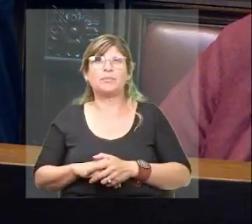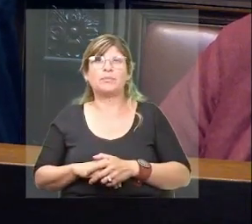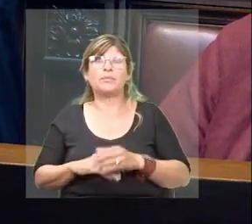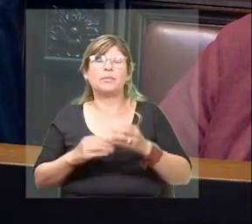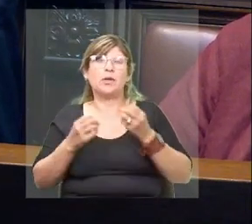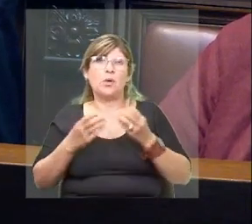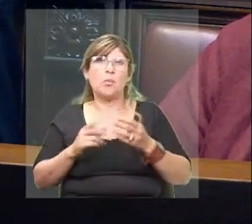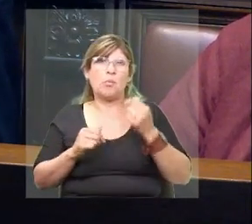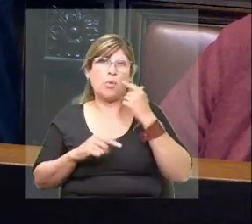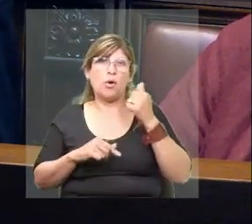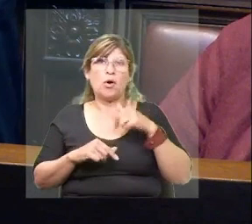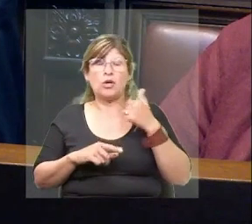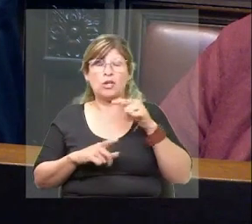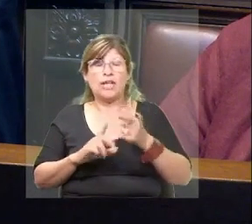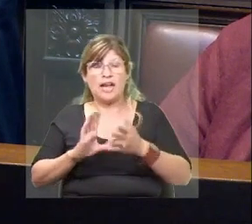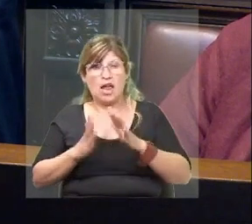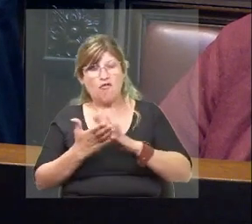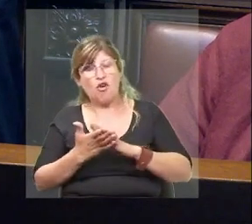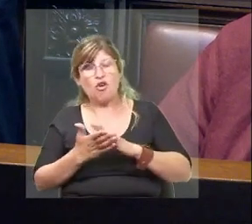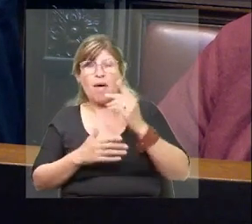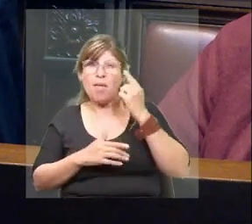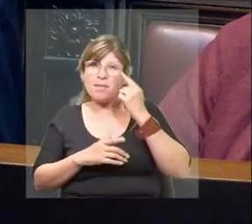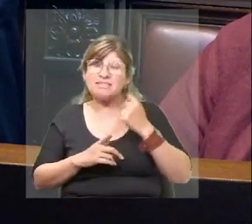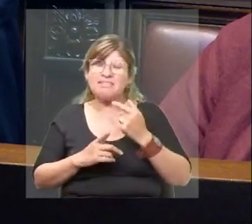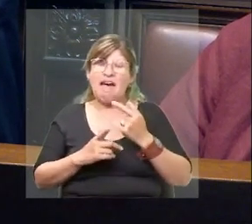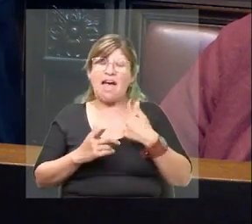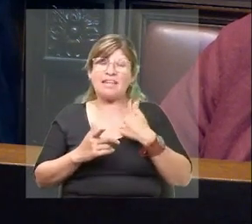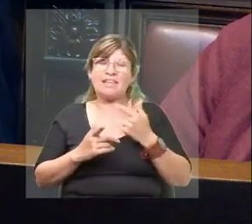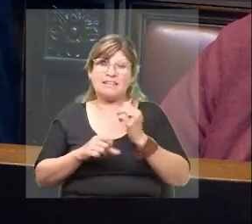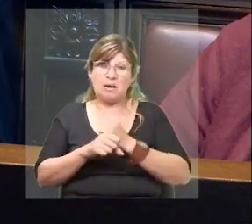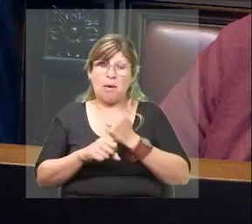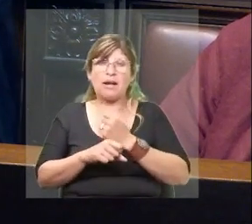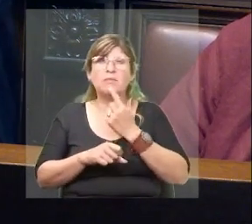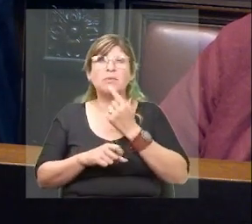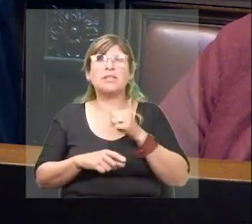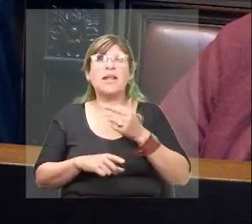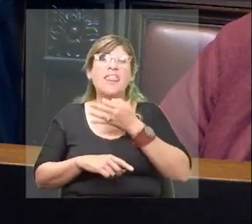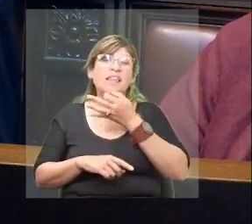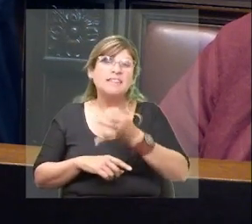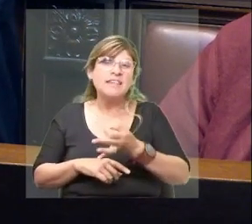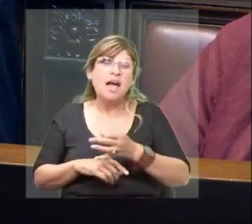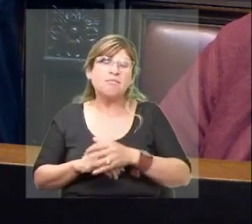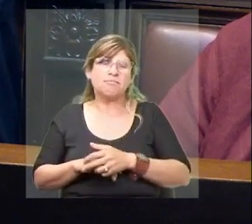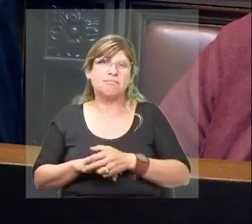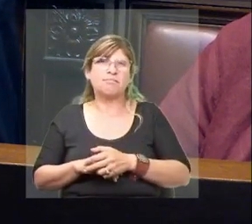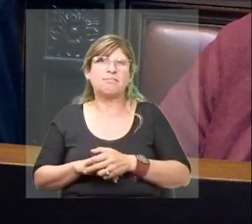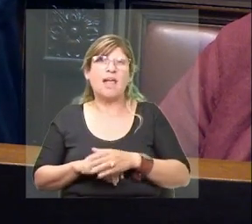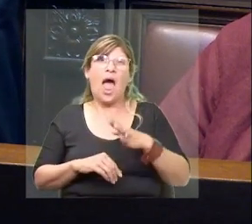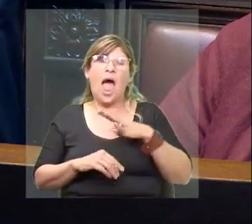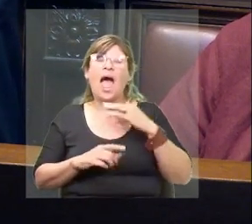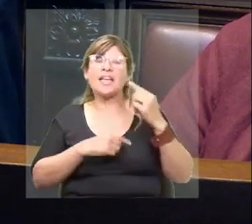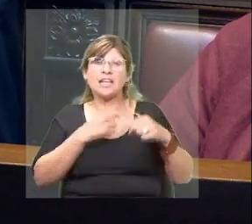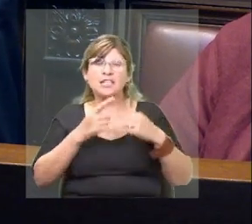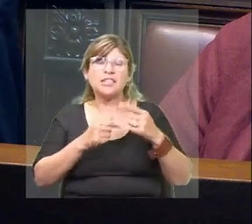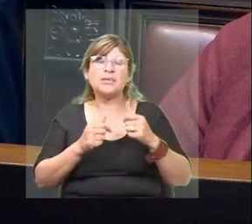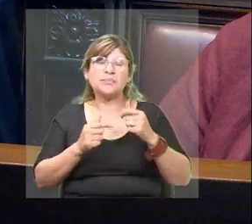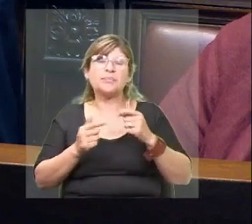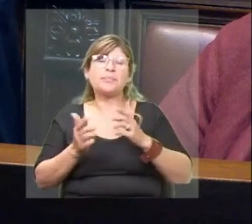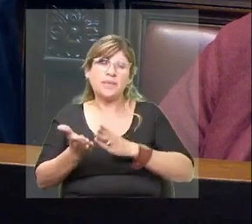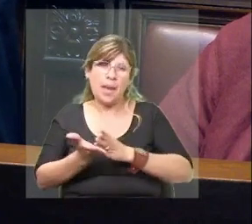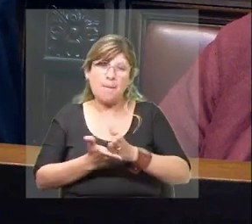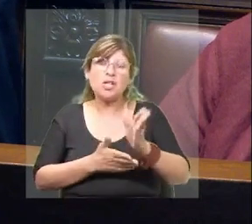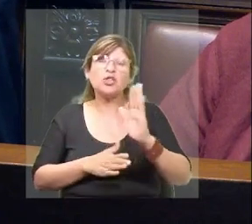porque trasunta su forma de pensar, su forma de actuar en política. Danilo decía, hay que seguir haciendo camino al